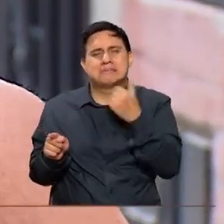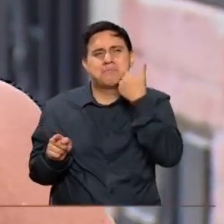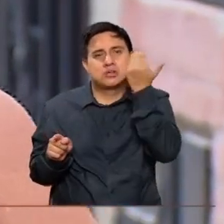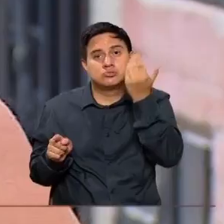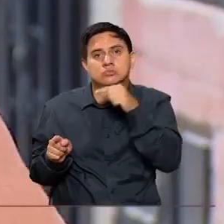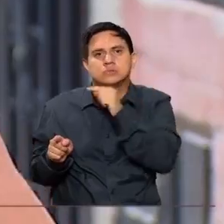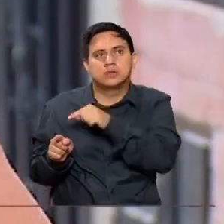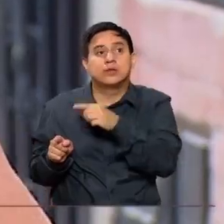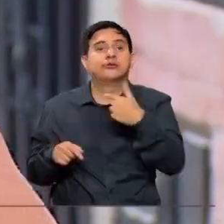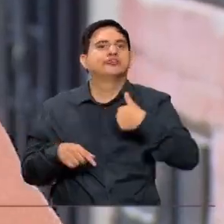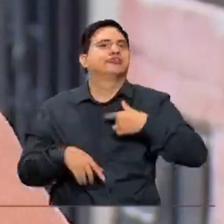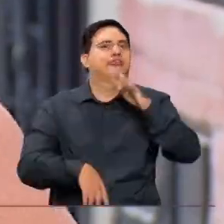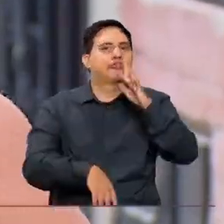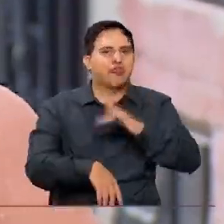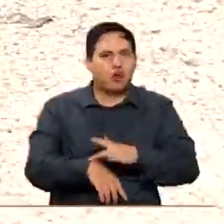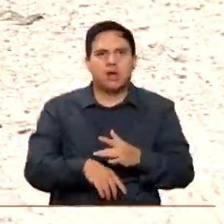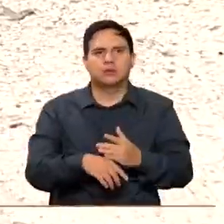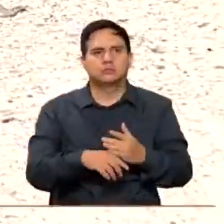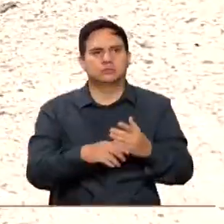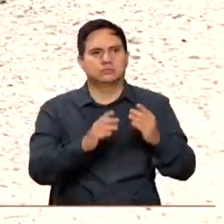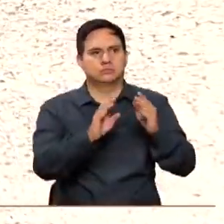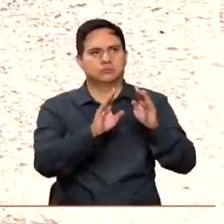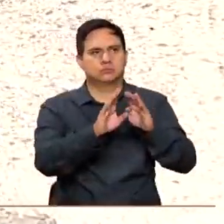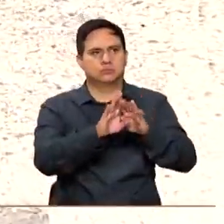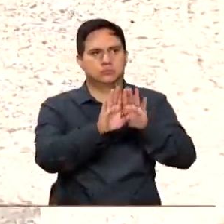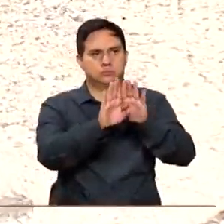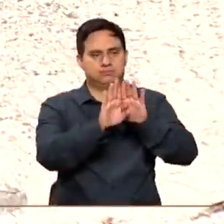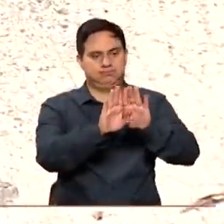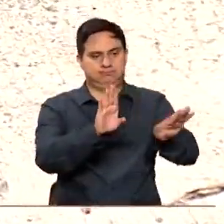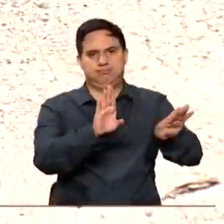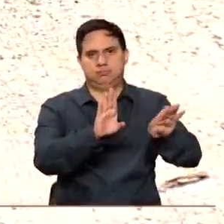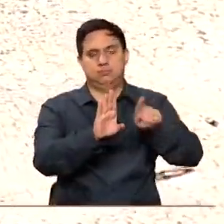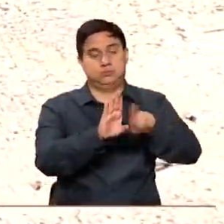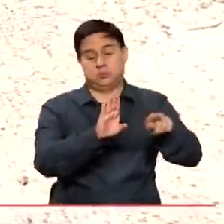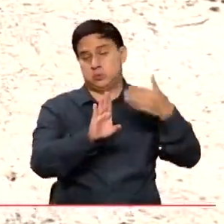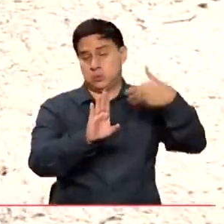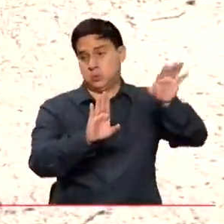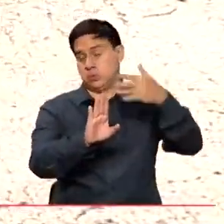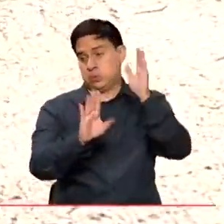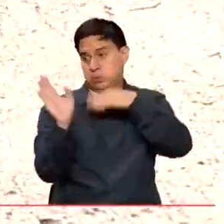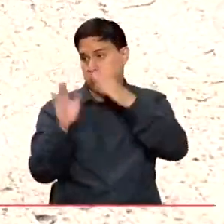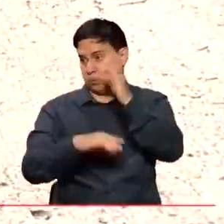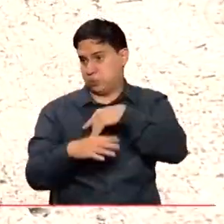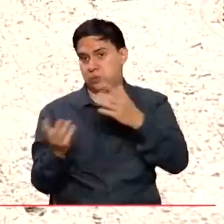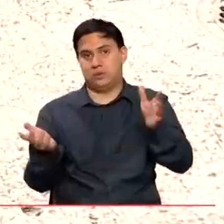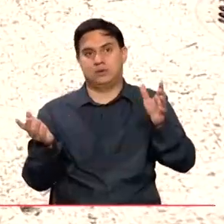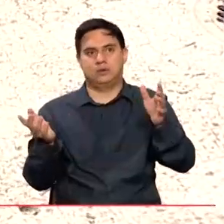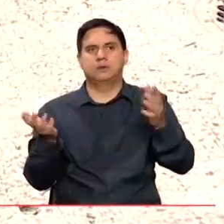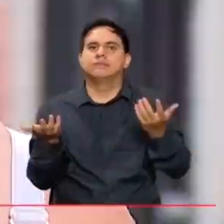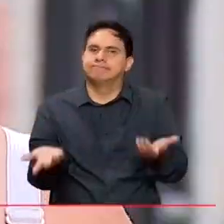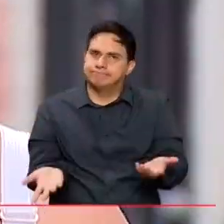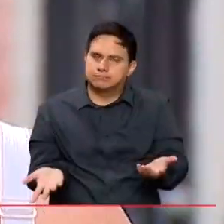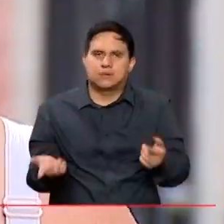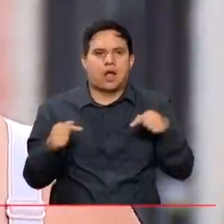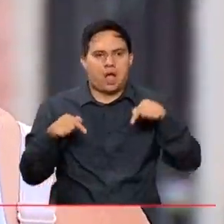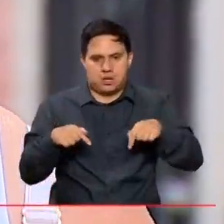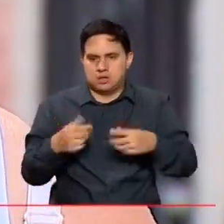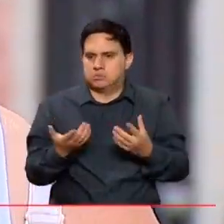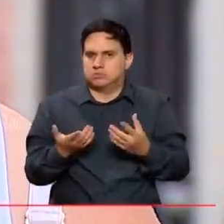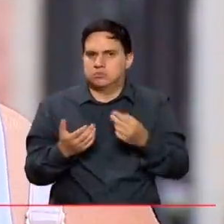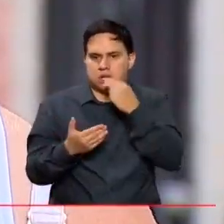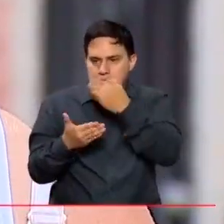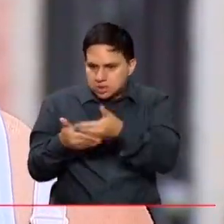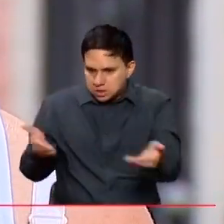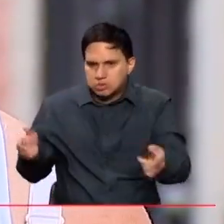puerta, prender bombillos para vivir encerrada, y ese no es el caso. Entonces también aquí hay niños y eso también nos